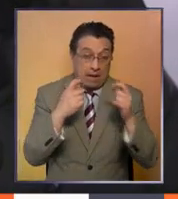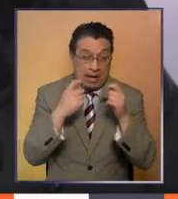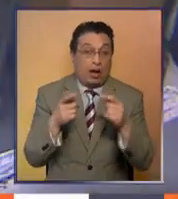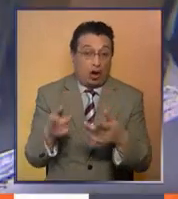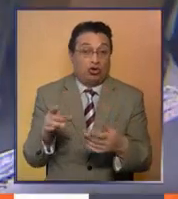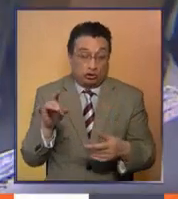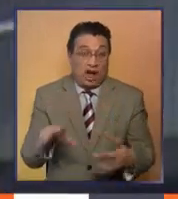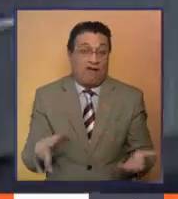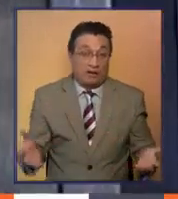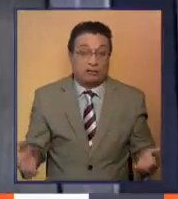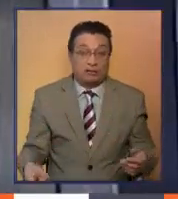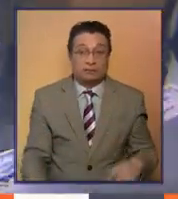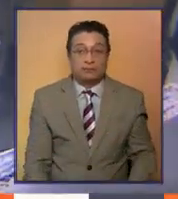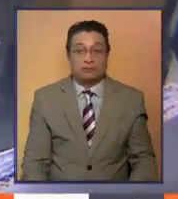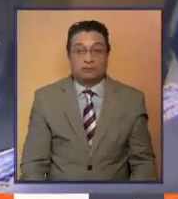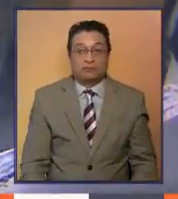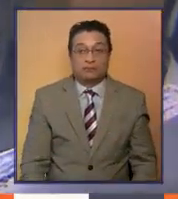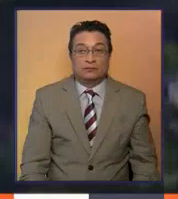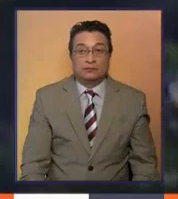llevamos